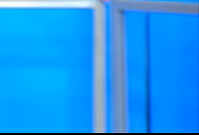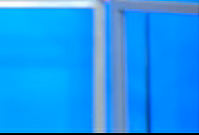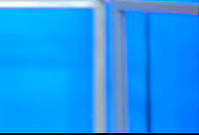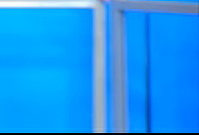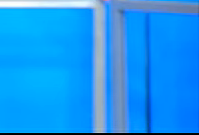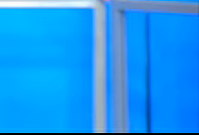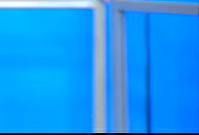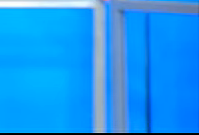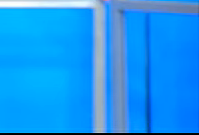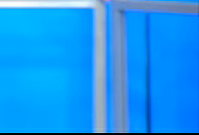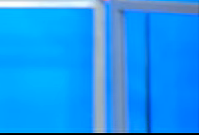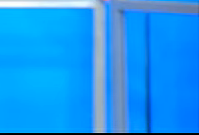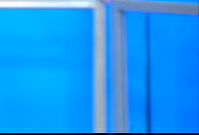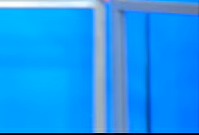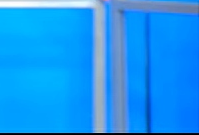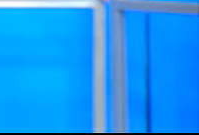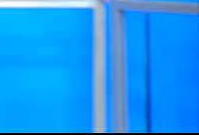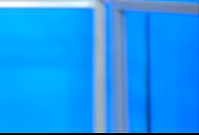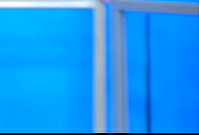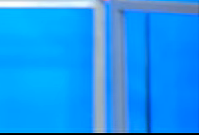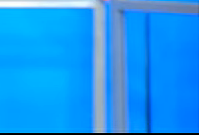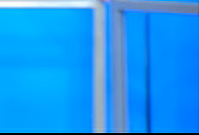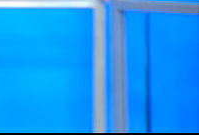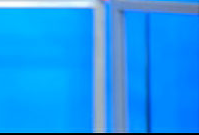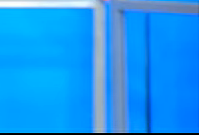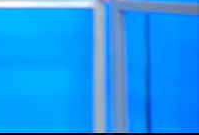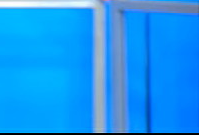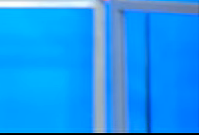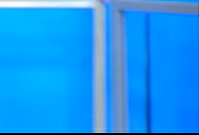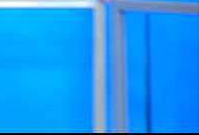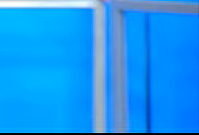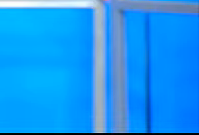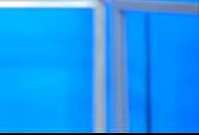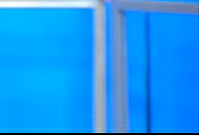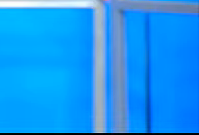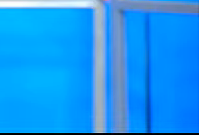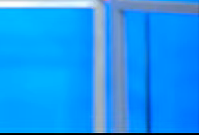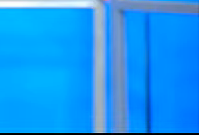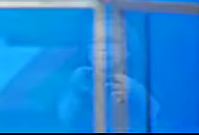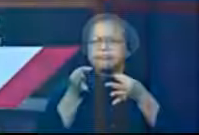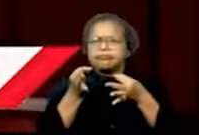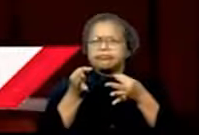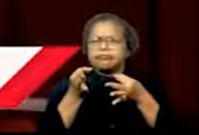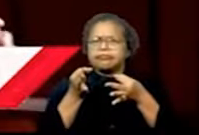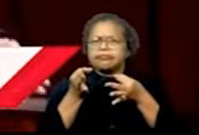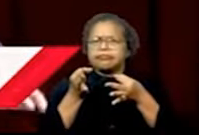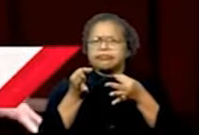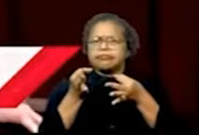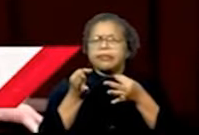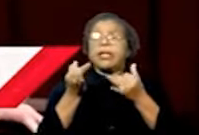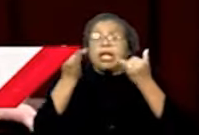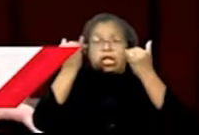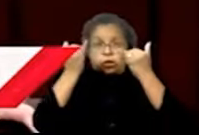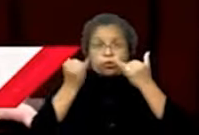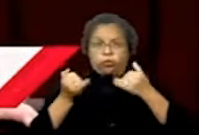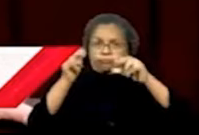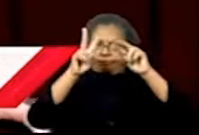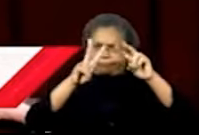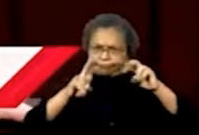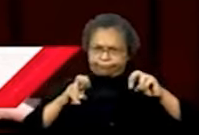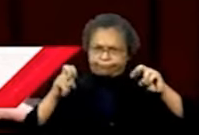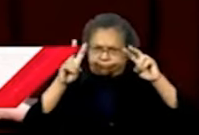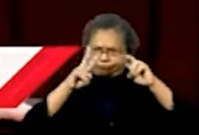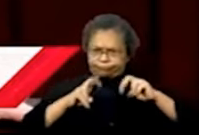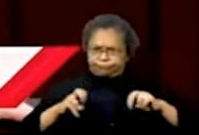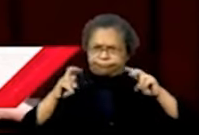nosotros entendemos que es importante para que ustedes lo puedan conocer. Lo que se está conociendo en el día de hoy no va